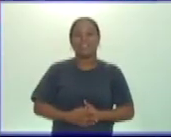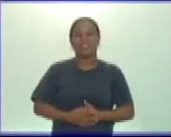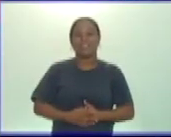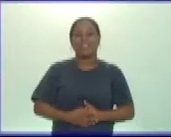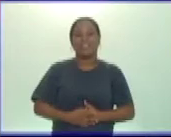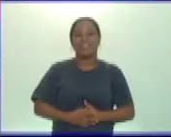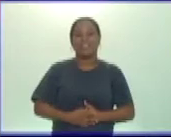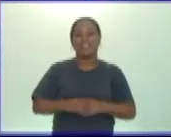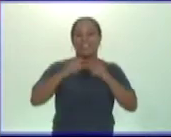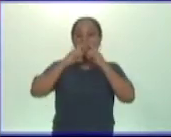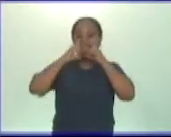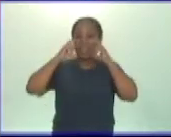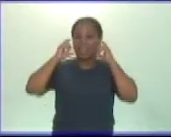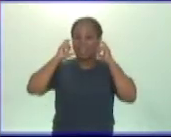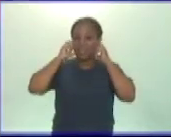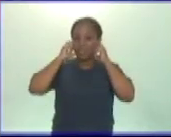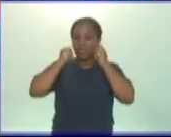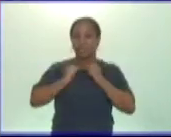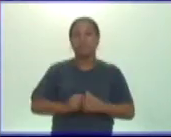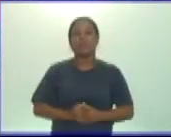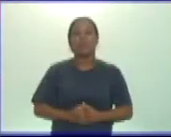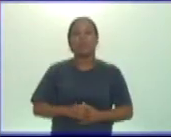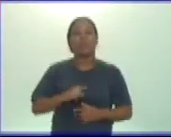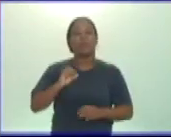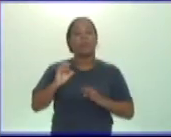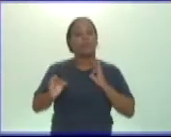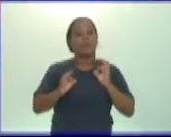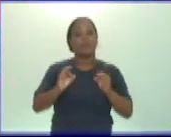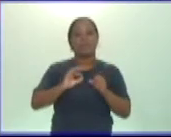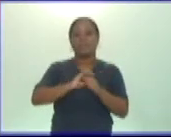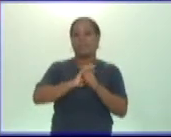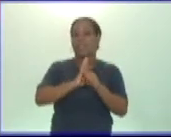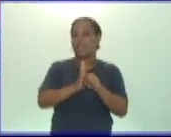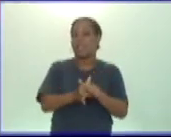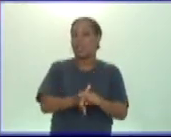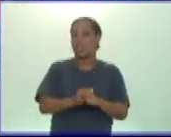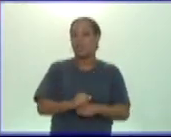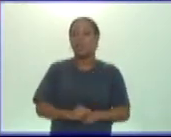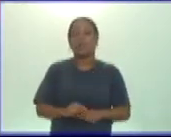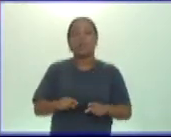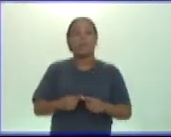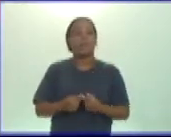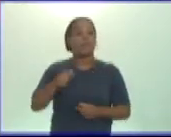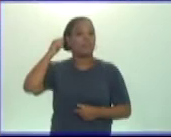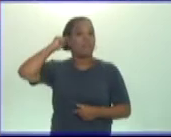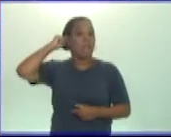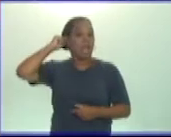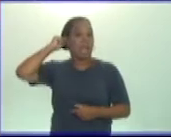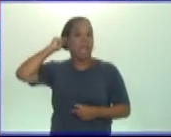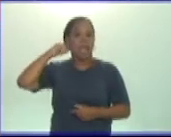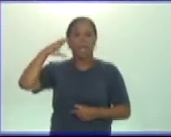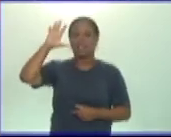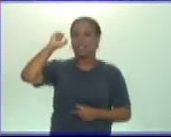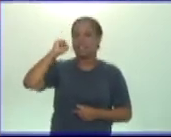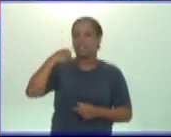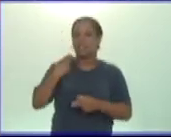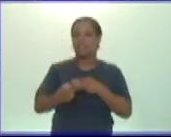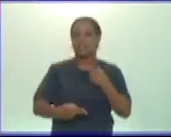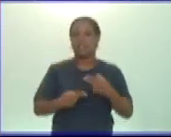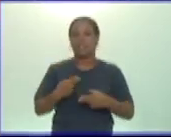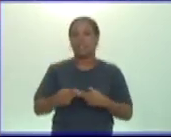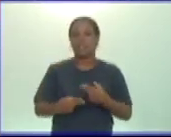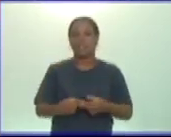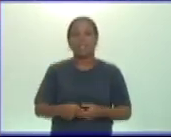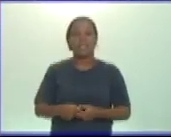El nasobuco o mascarilla es para prevenirse de la COVID, pero vino para jalar las orejas hasta entender que fueron hechas para oír el aclamo de